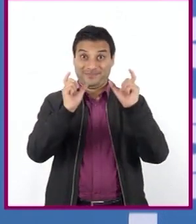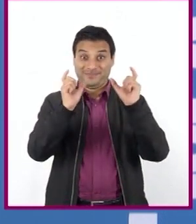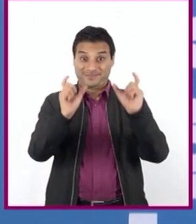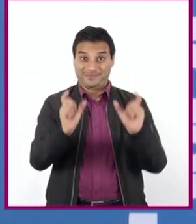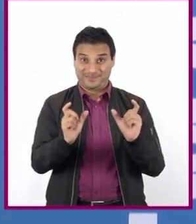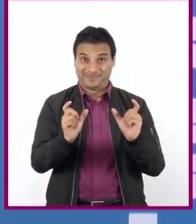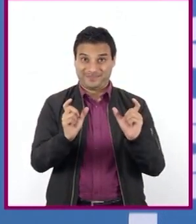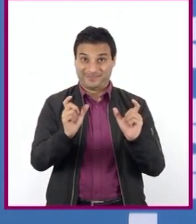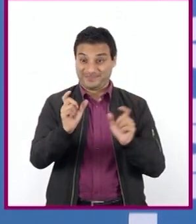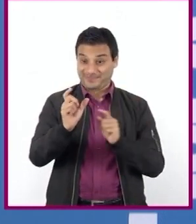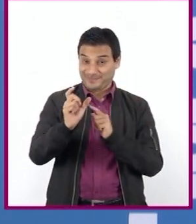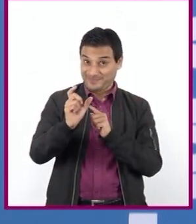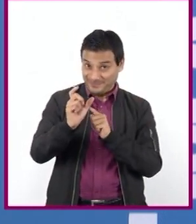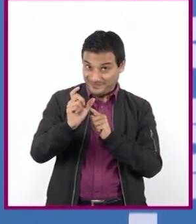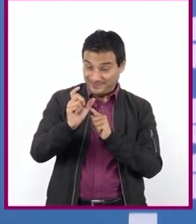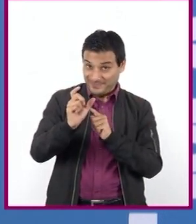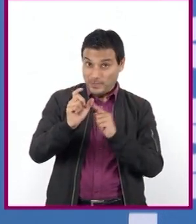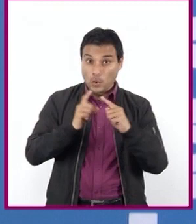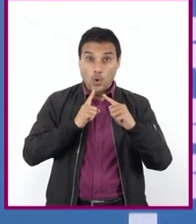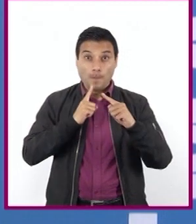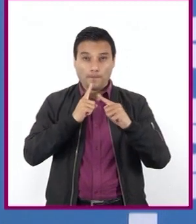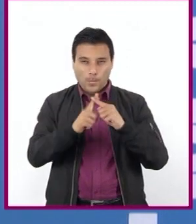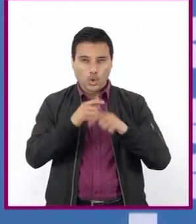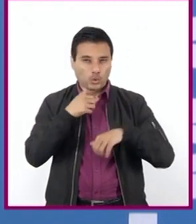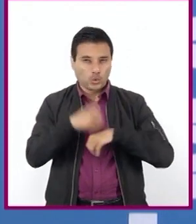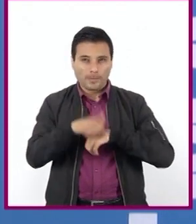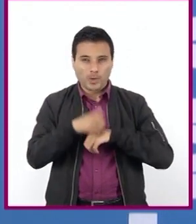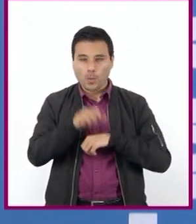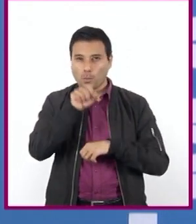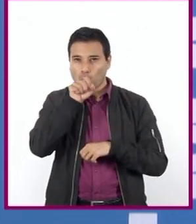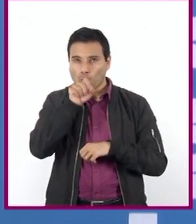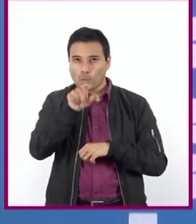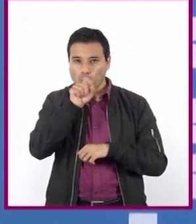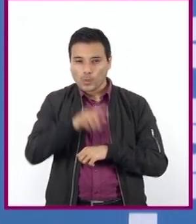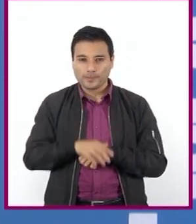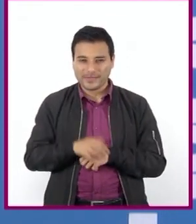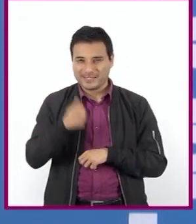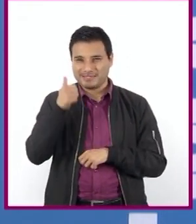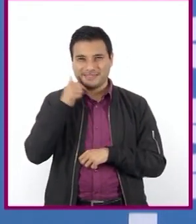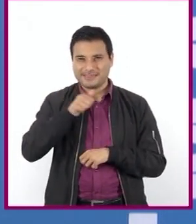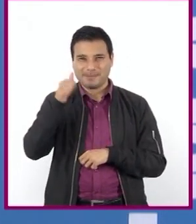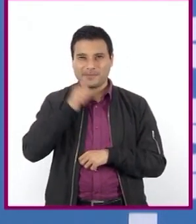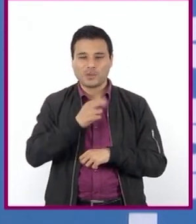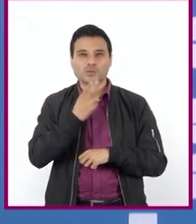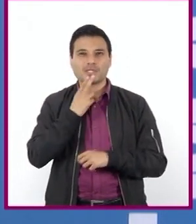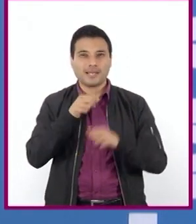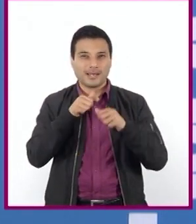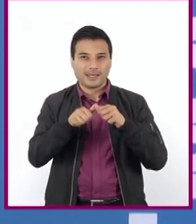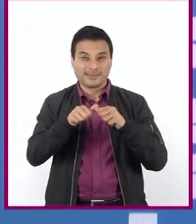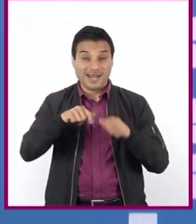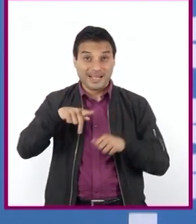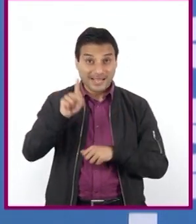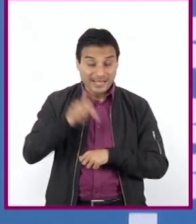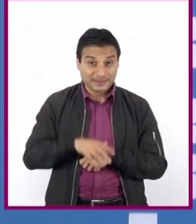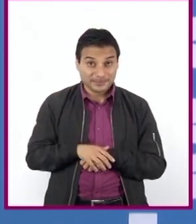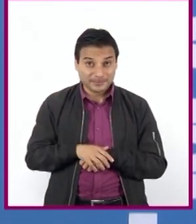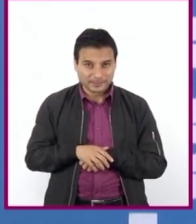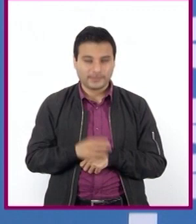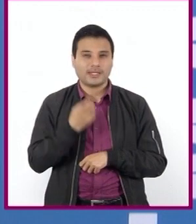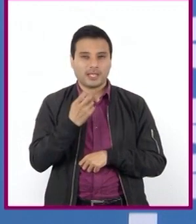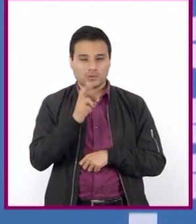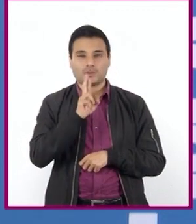la constante de proporcionalidad, la cual se representa convencionalmente con la letra K, se obtienen los